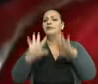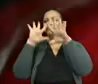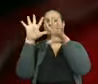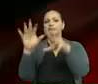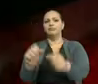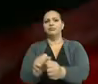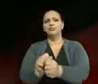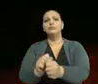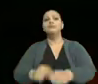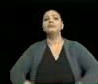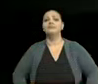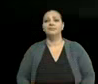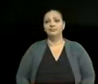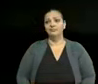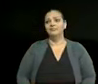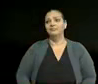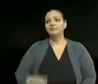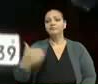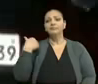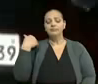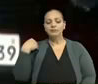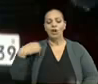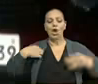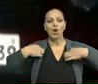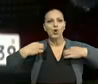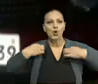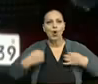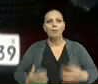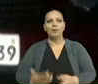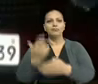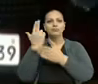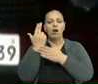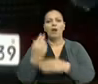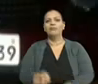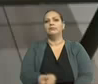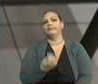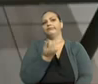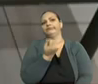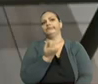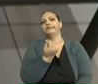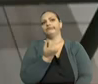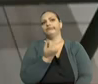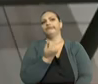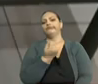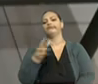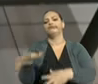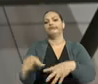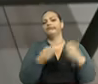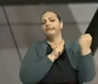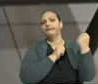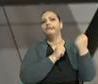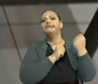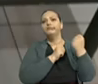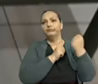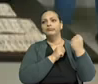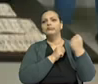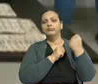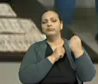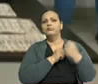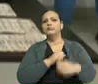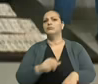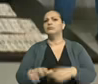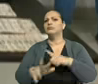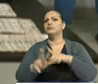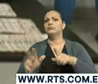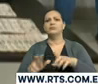vestir con las que actuaron, un arma de fuego y recuperaron parte del dinero. Con los dólares en efectivo, los amigos de lo ajeno